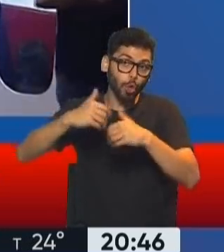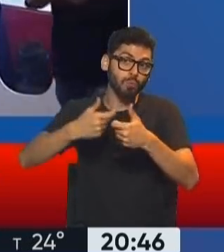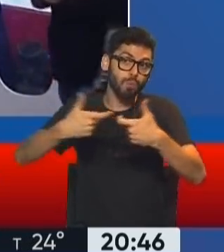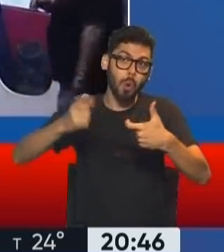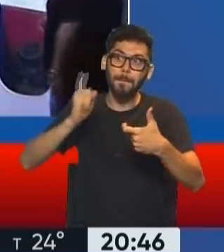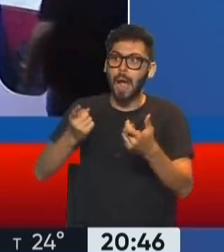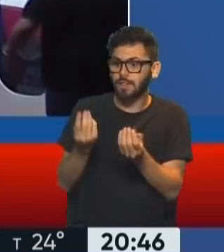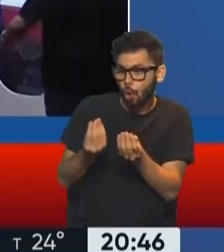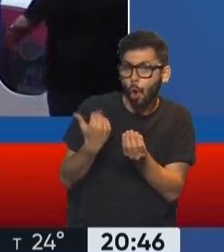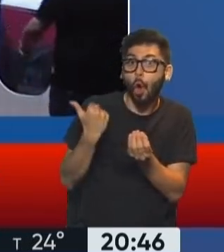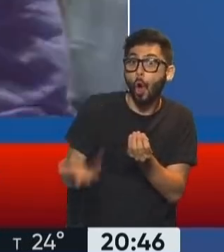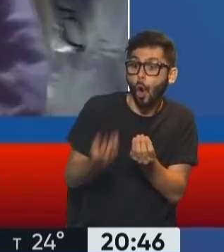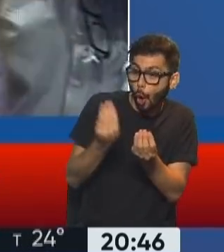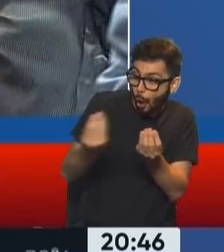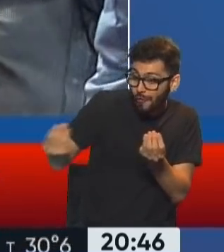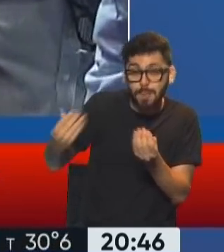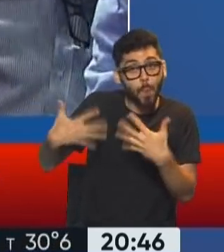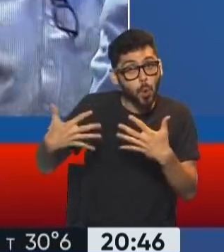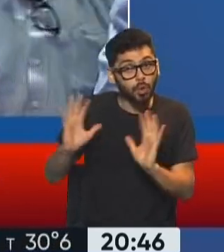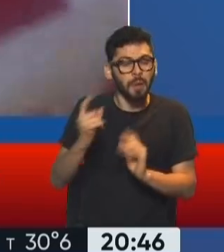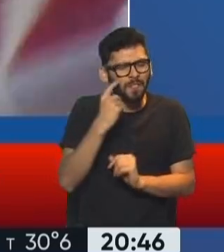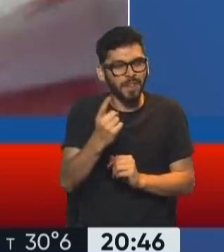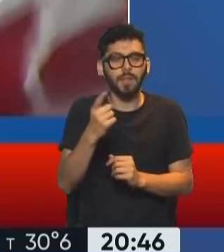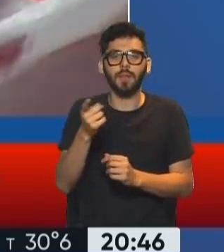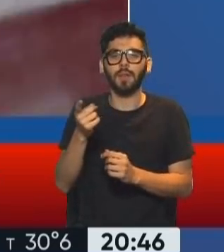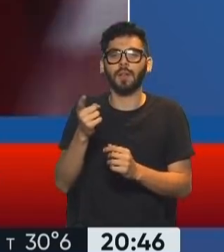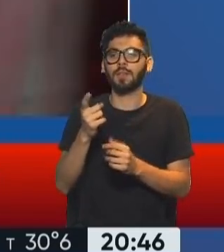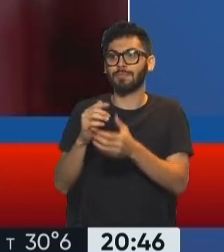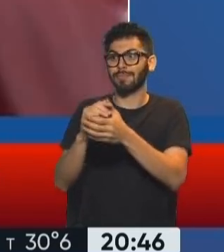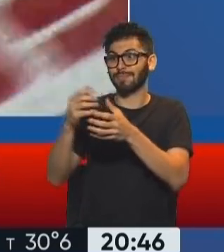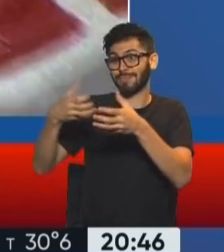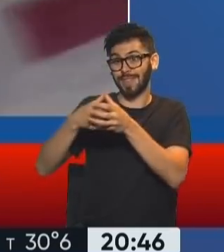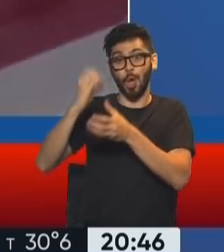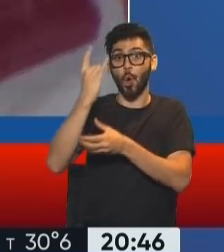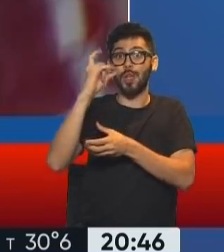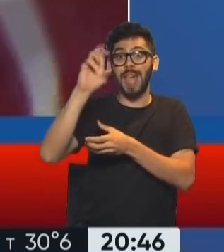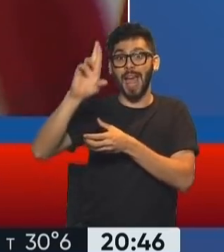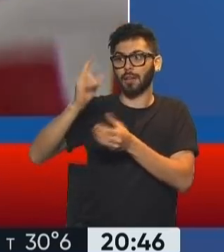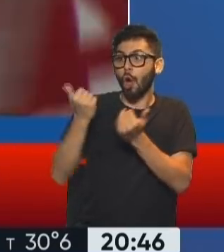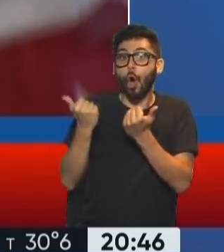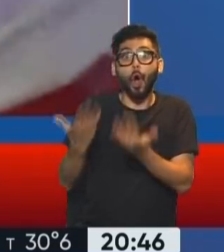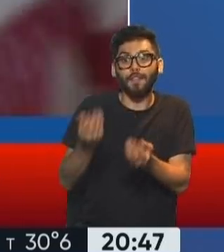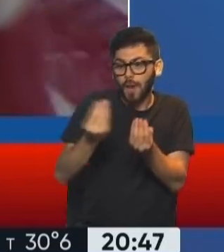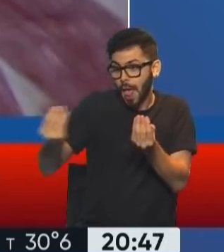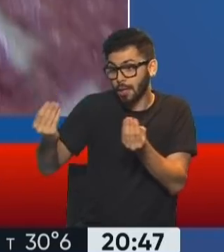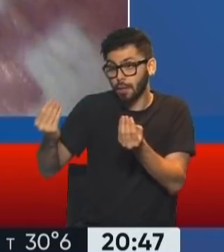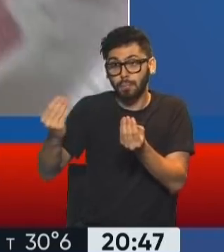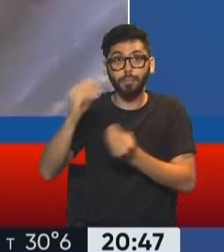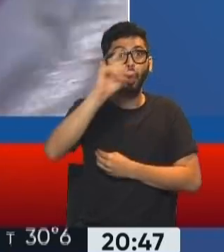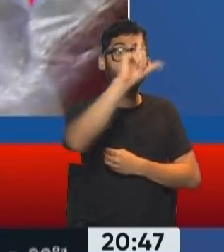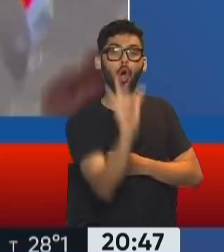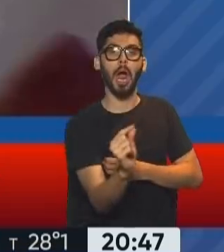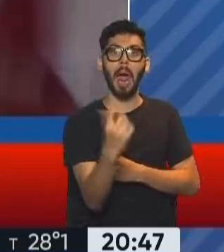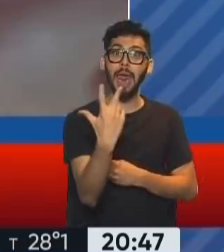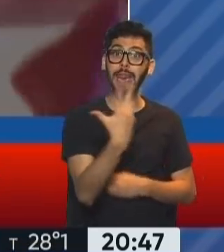de candidatos. Porque si vos mirás, los radicales tienen muchos candidatos ahora y tienen 3 gobernadores.